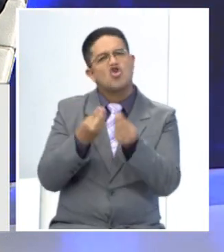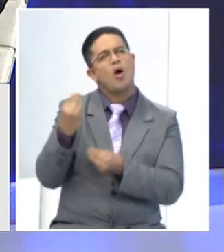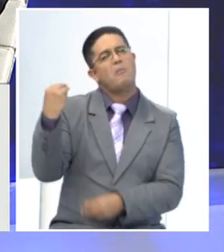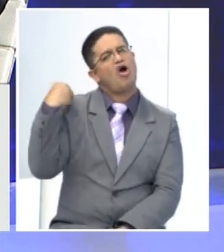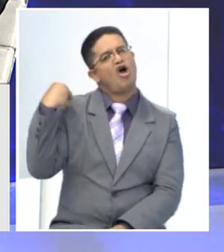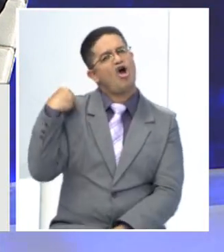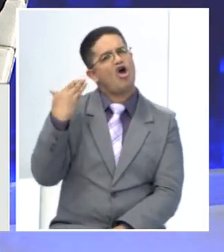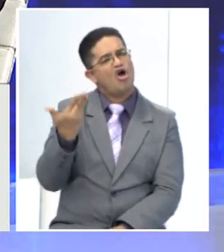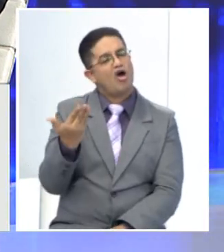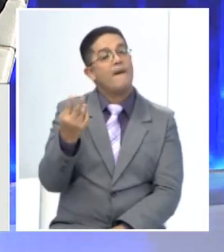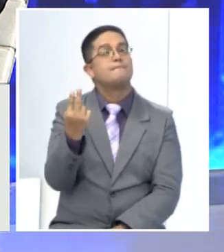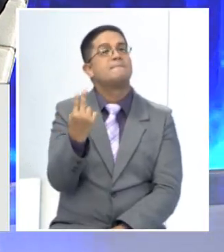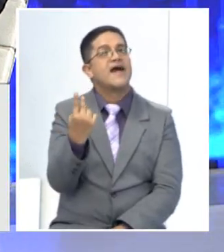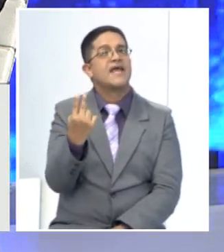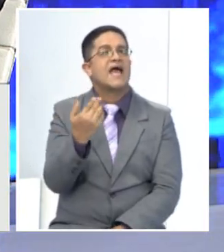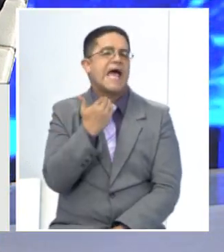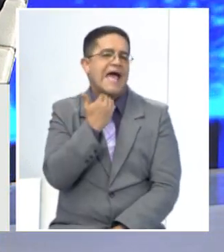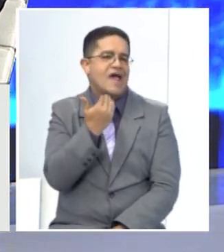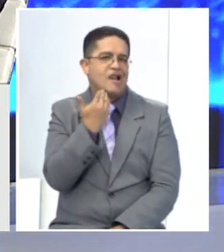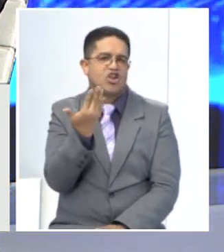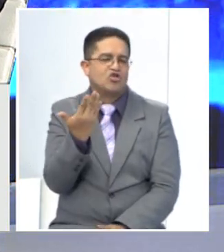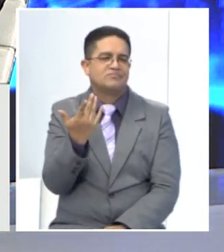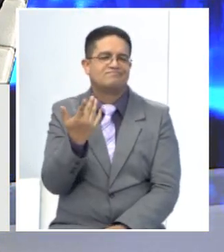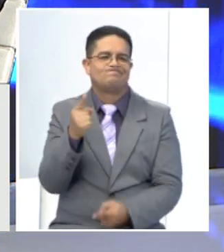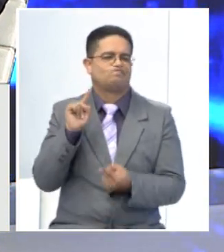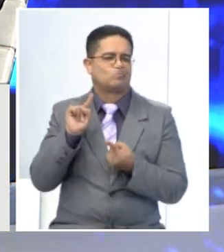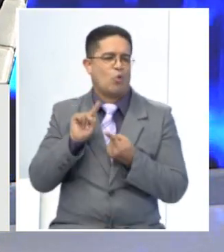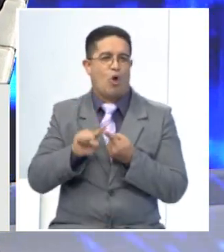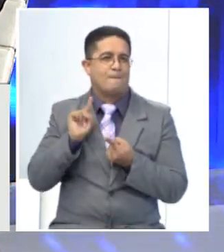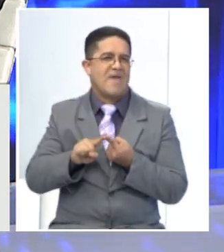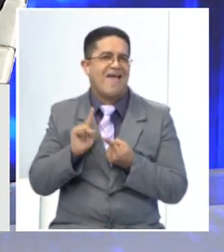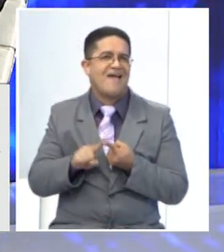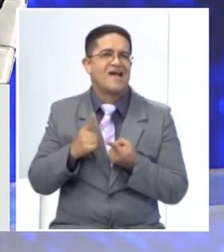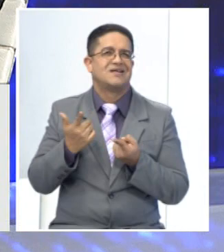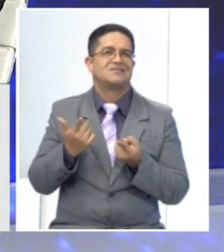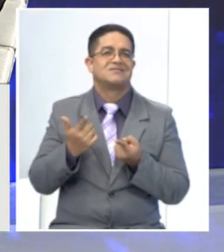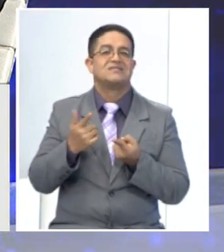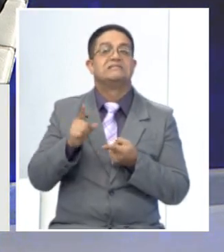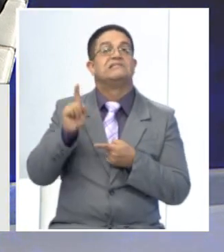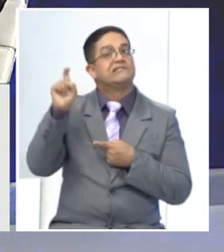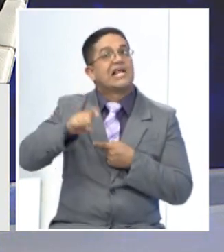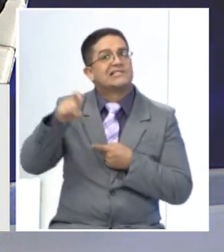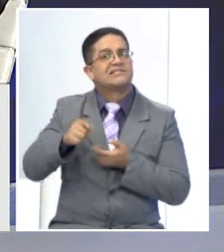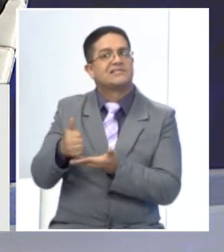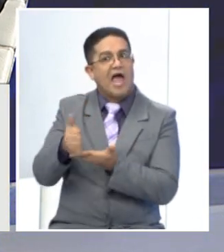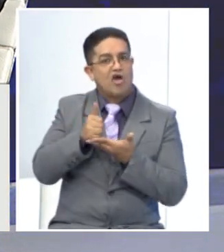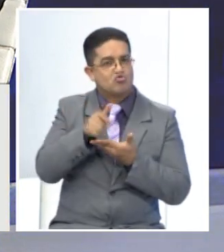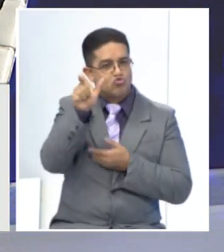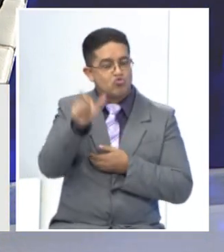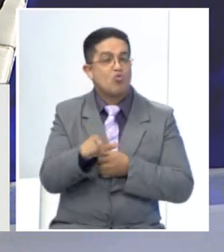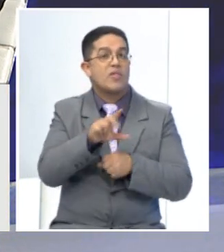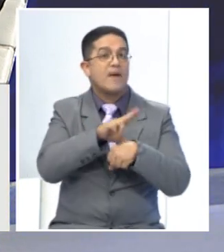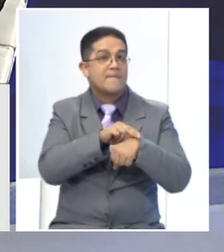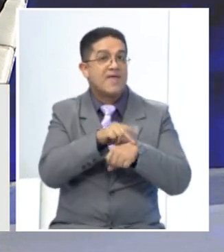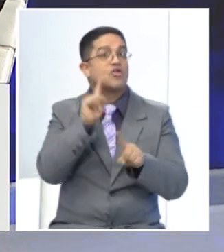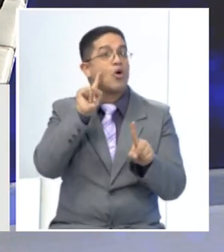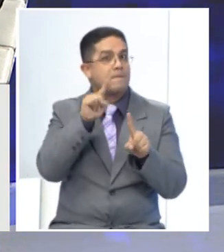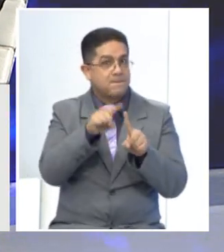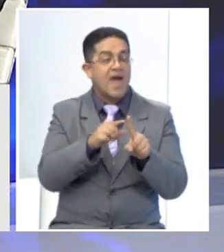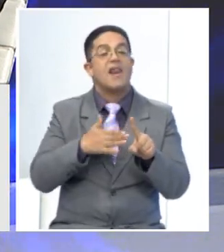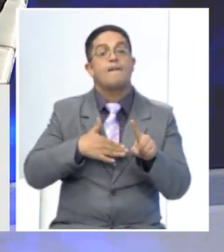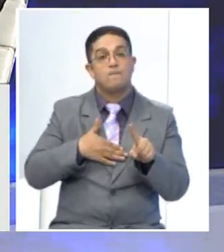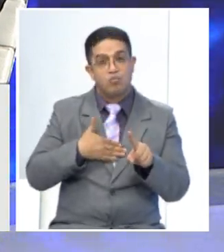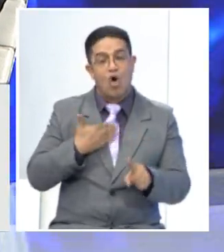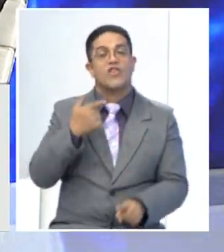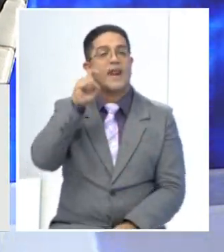indicar a esta pareja que algo no está bien y que deben buscar la ayuda del especialista para poder cumplir ese anhelo de